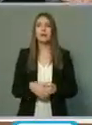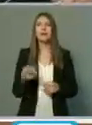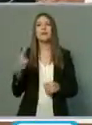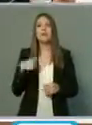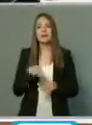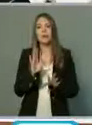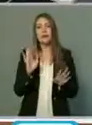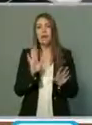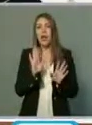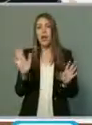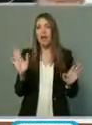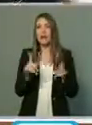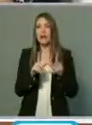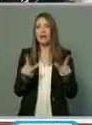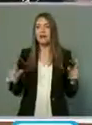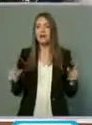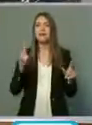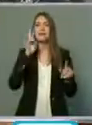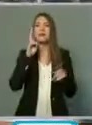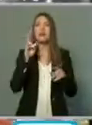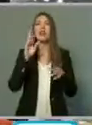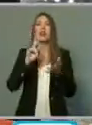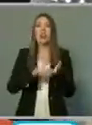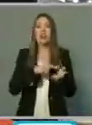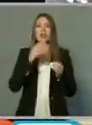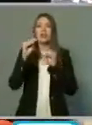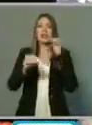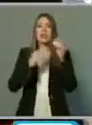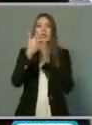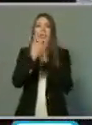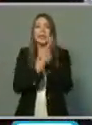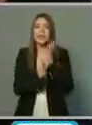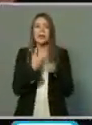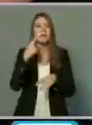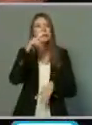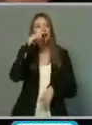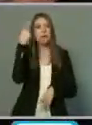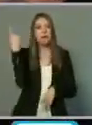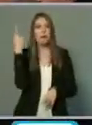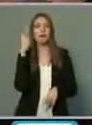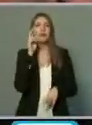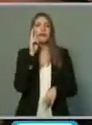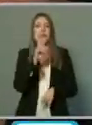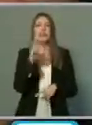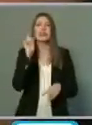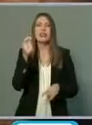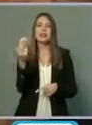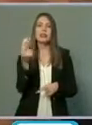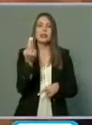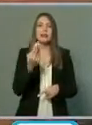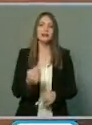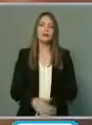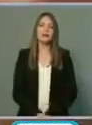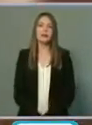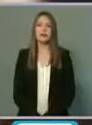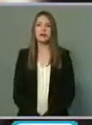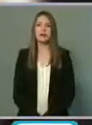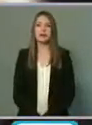hacerlo, quedó? entonces. Ya nada Vamos más, a ver Pam, los lo ingredientes montamos. por si le faltó alguno, pero está muy fácil. Chéquese nada más lo que necesitamos.